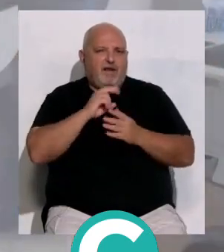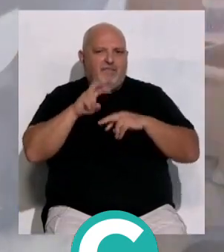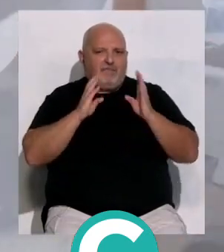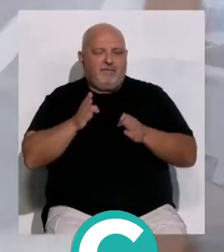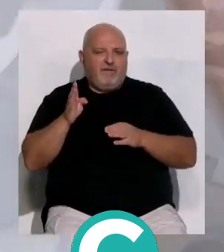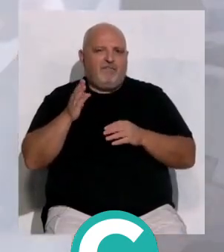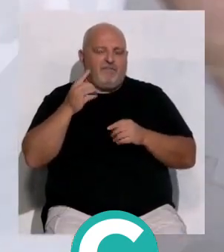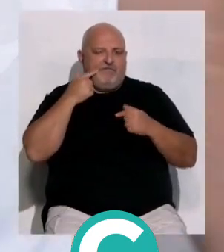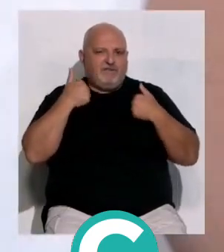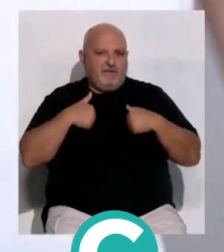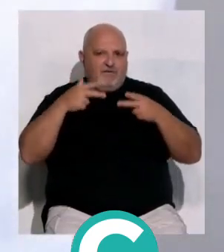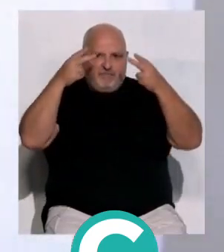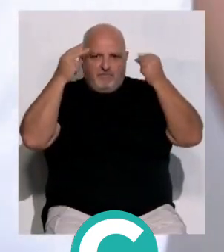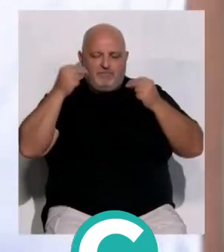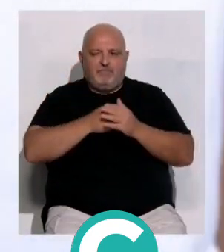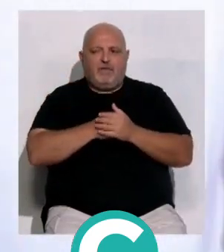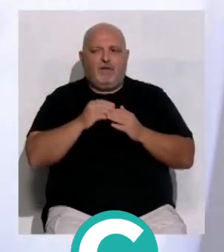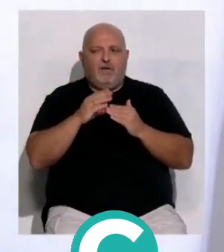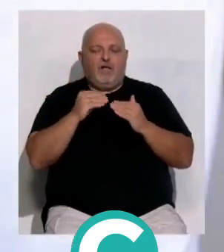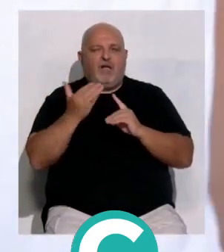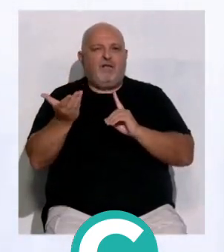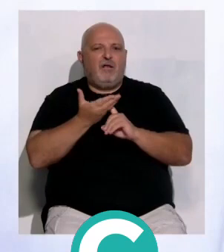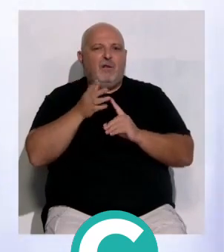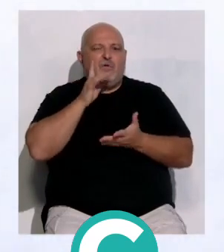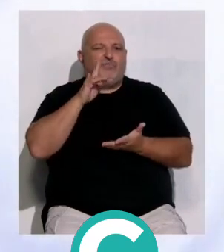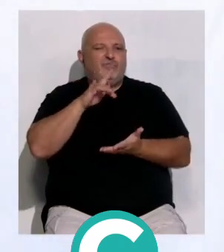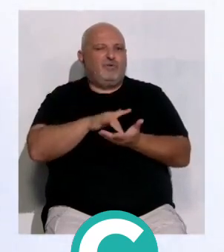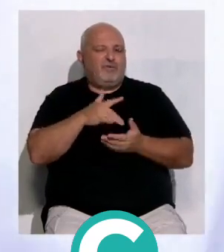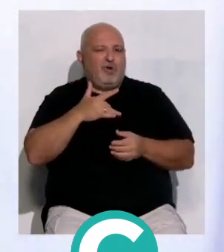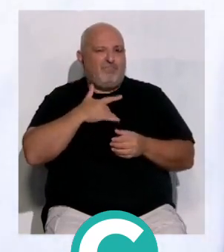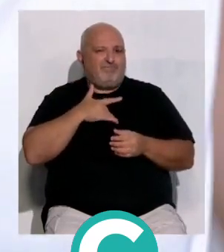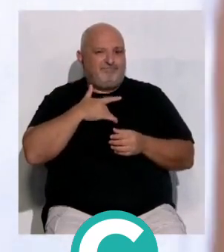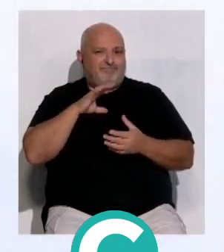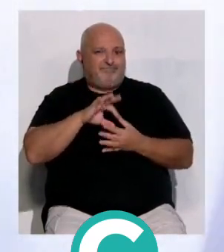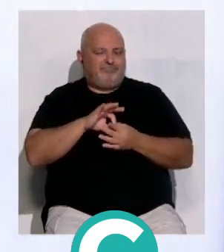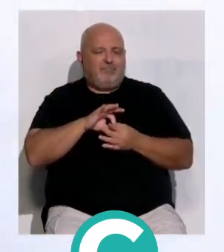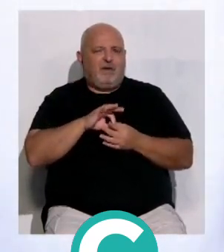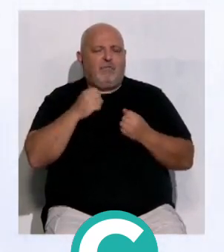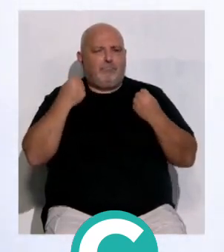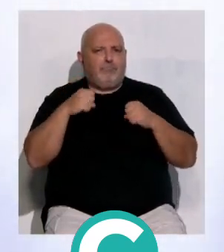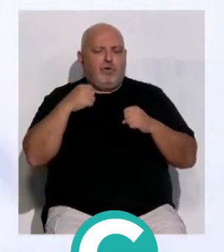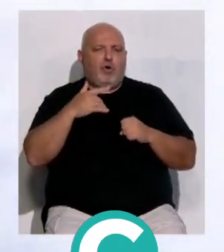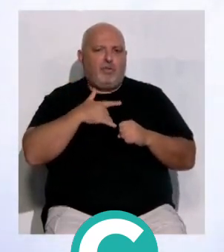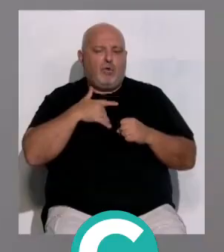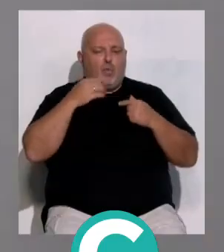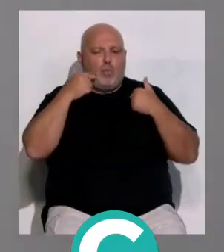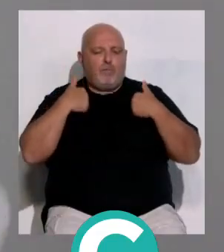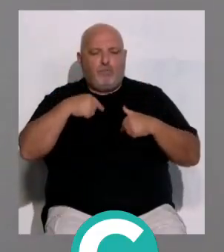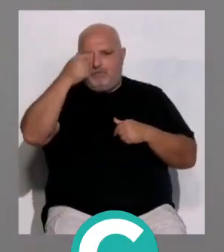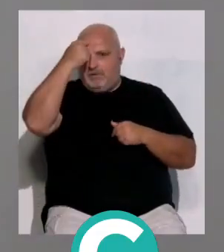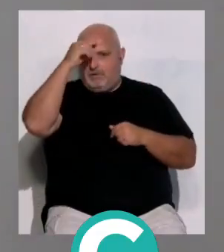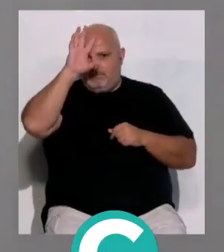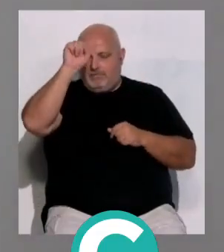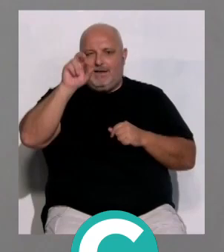rehabilitadora, fisioterapia y enfermería. Los pacientes afectados por patologías cardiovasculares entrenan corazón, cuerpo y mente